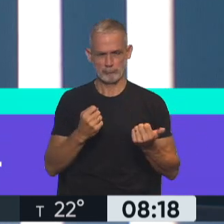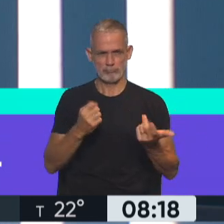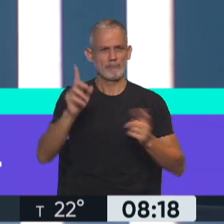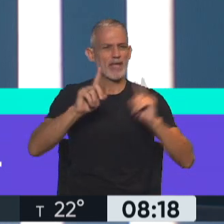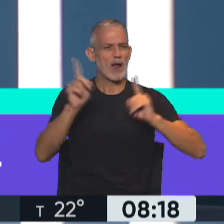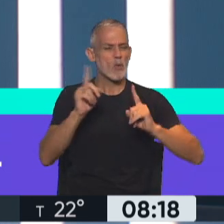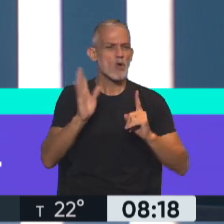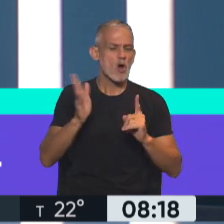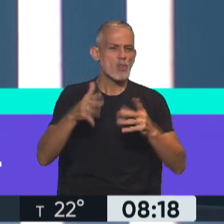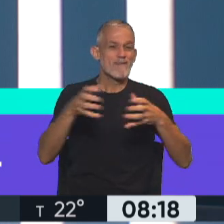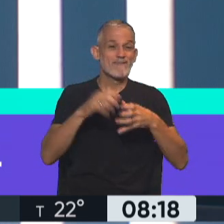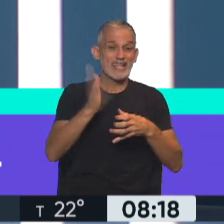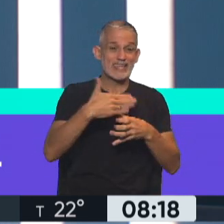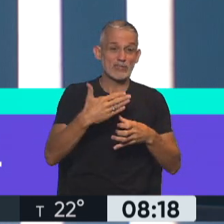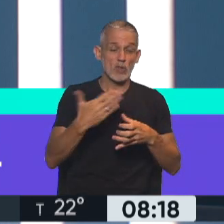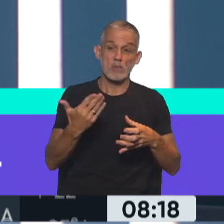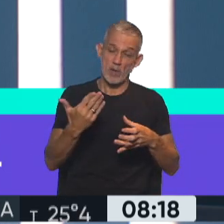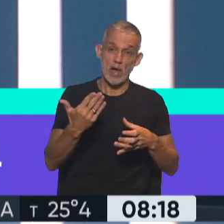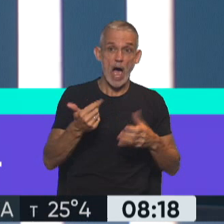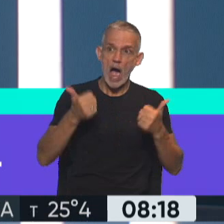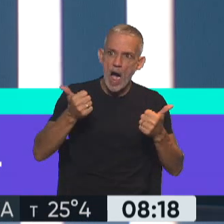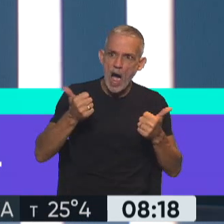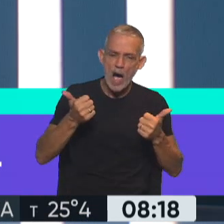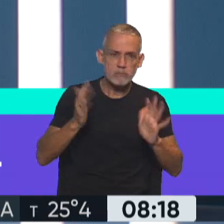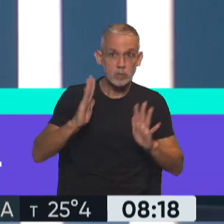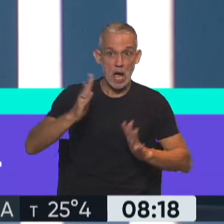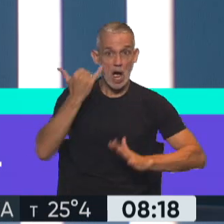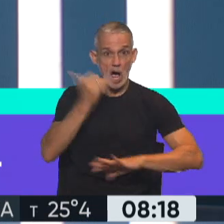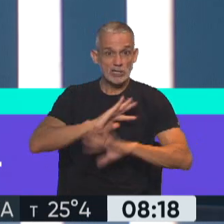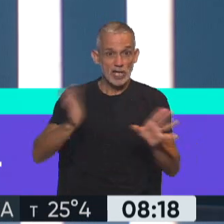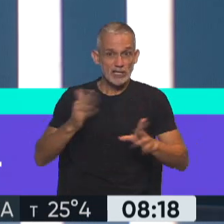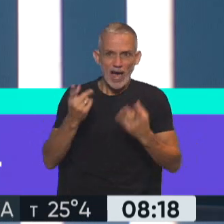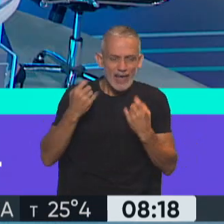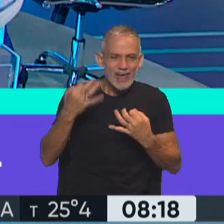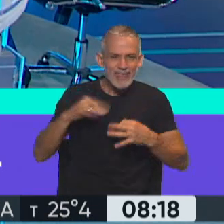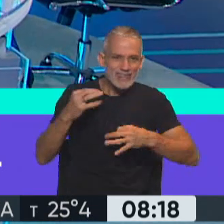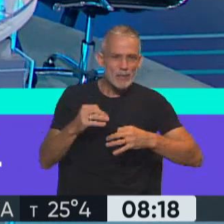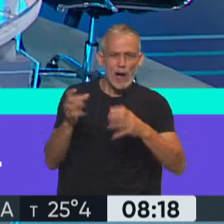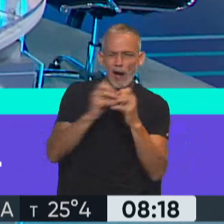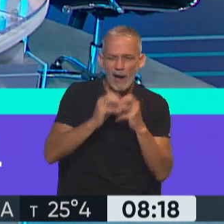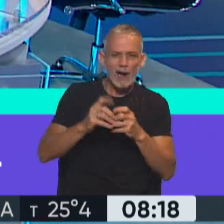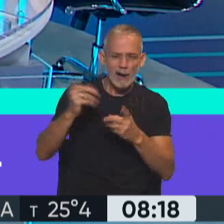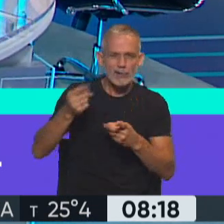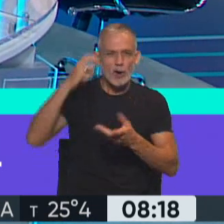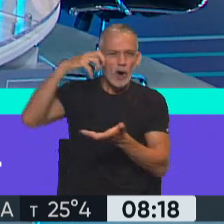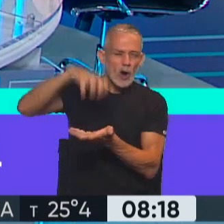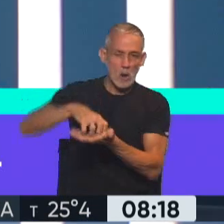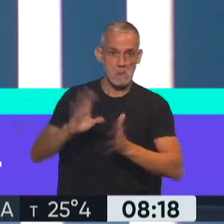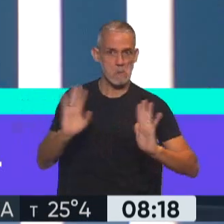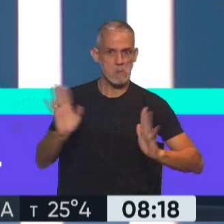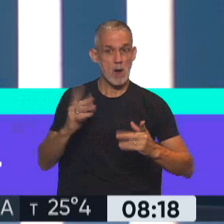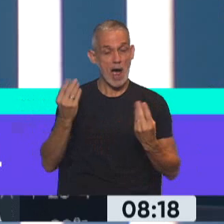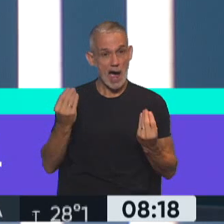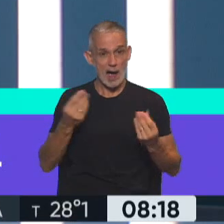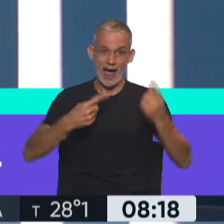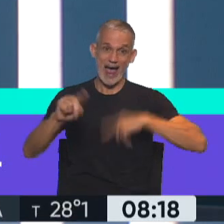algún integrante del Frente de Todos puede haberle caído muy bien, porque dice, bueno, ya no tenemos que estar discutiendo este tema en el Parlamento Nacional,